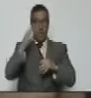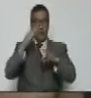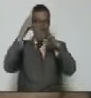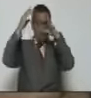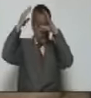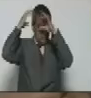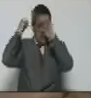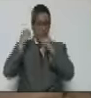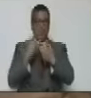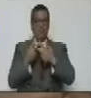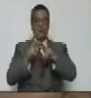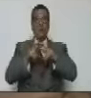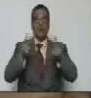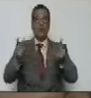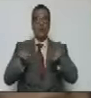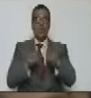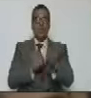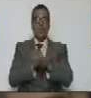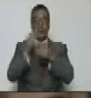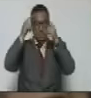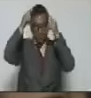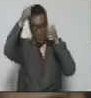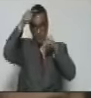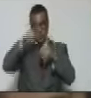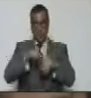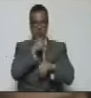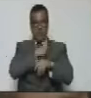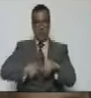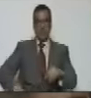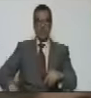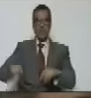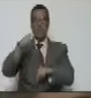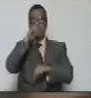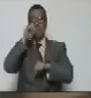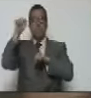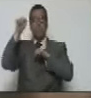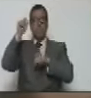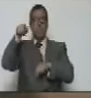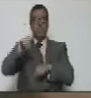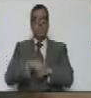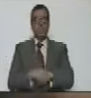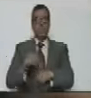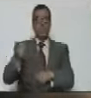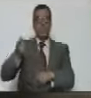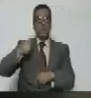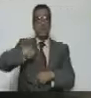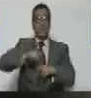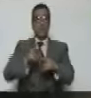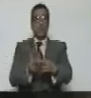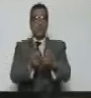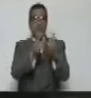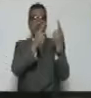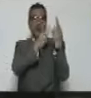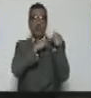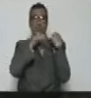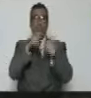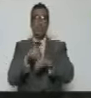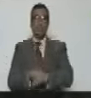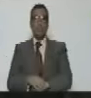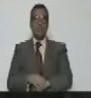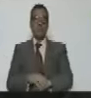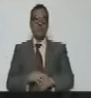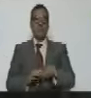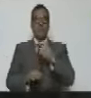de la paz del comandante Chávez y del presidente Nicolás Maduro tiene representación en